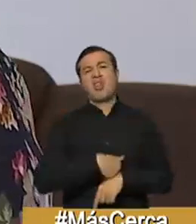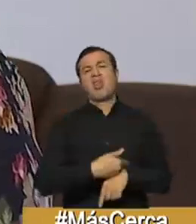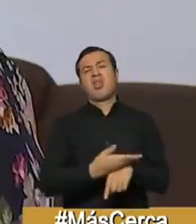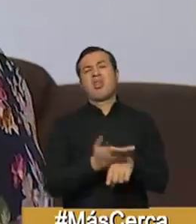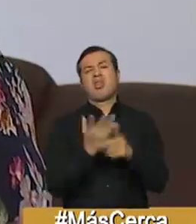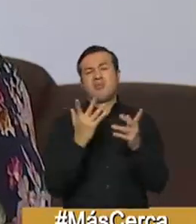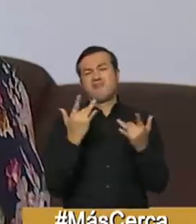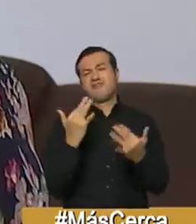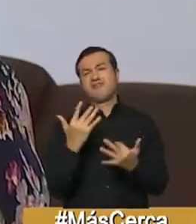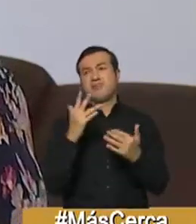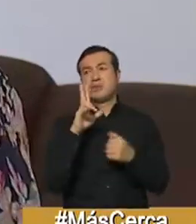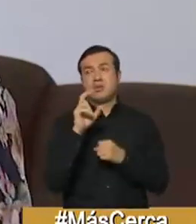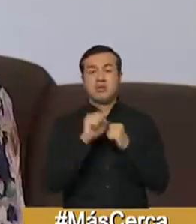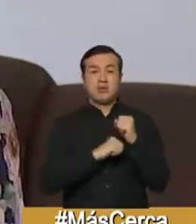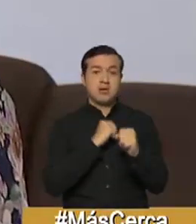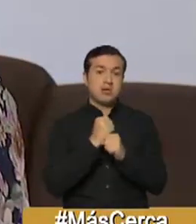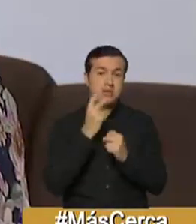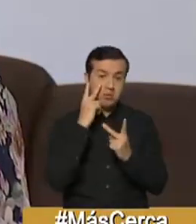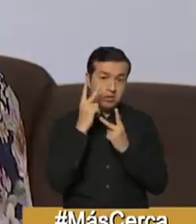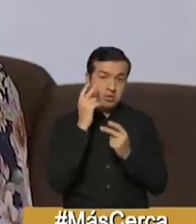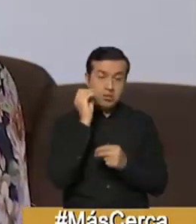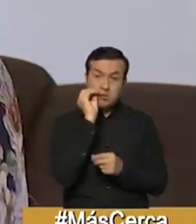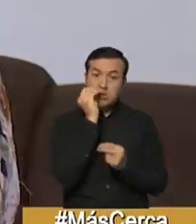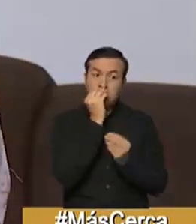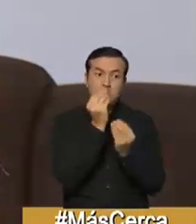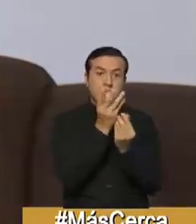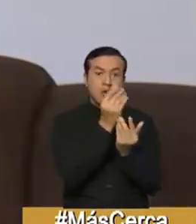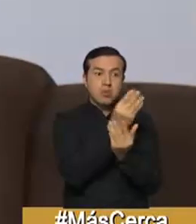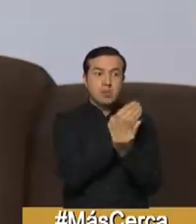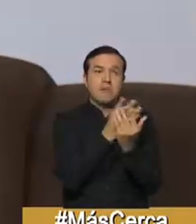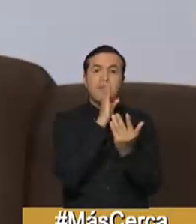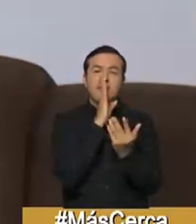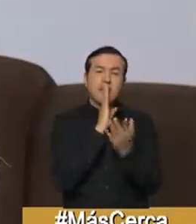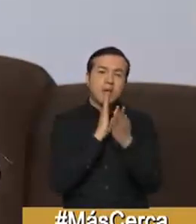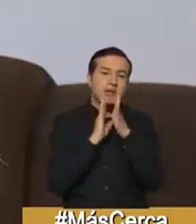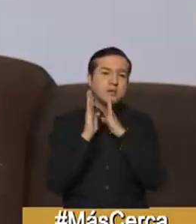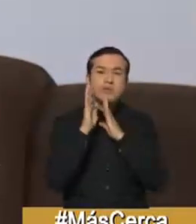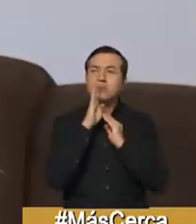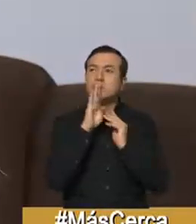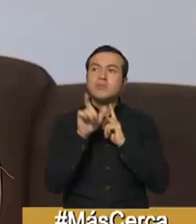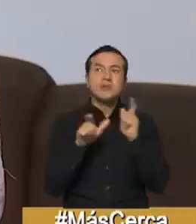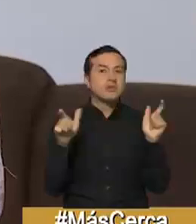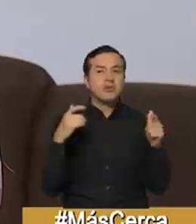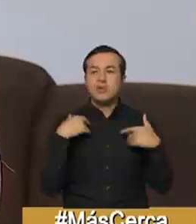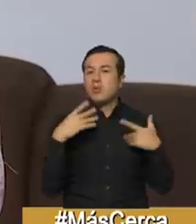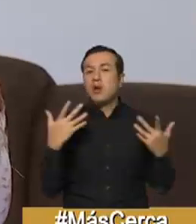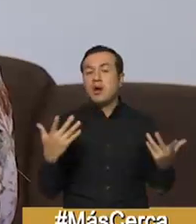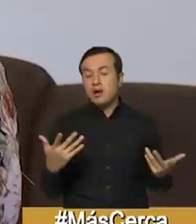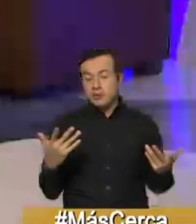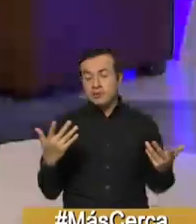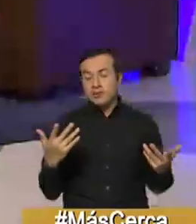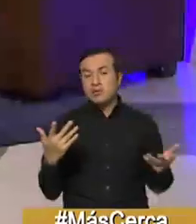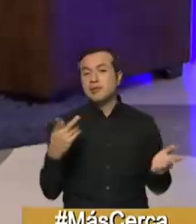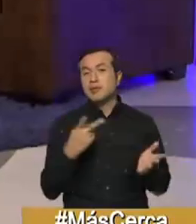Imagínate, me tocó esperar 30 años para verle florecer. Y esa paciencia la gente no la tiene. ¿Qué pasó cuando floreció? Imagínese